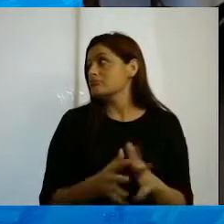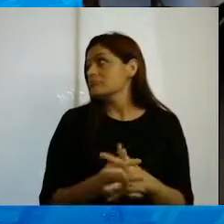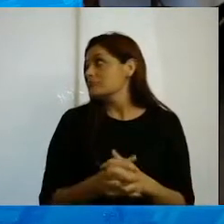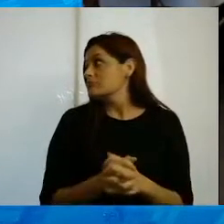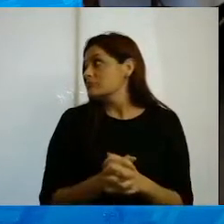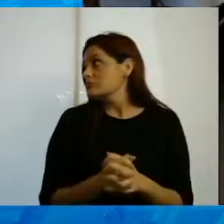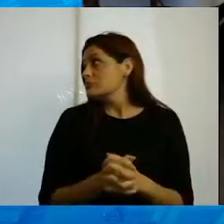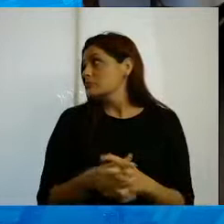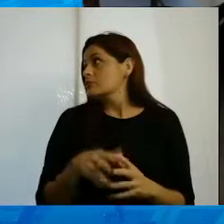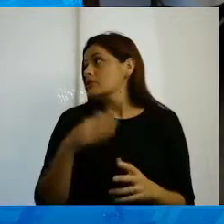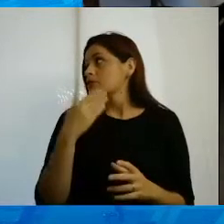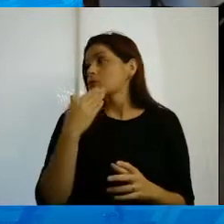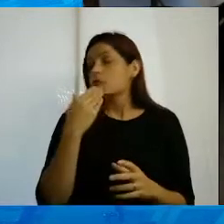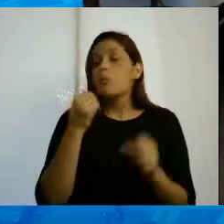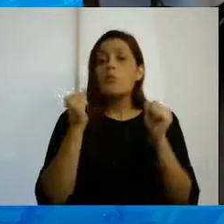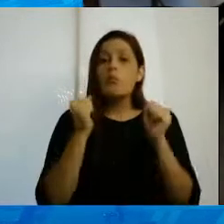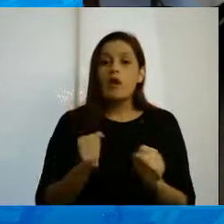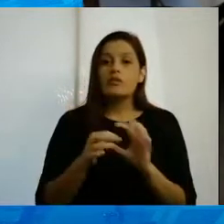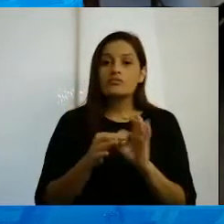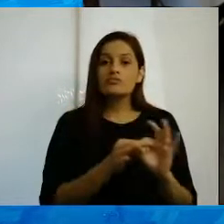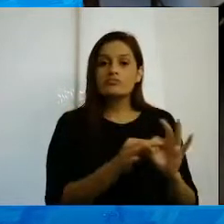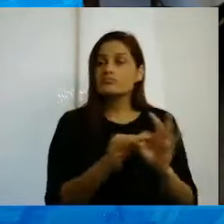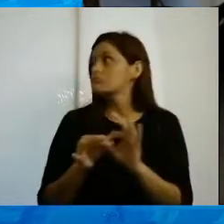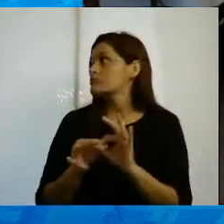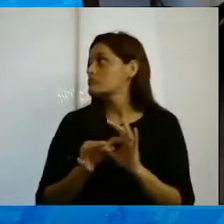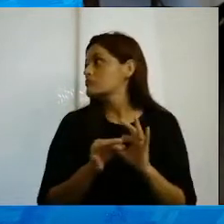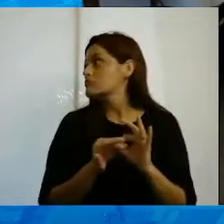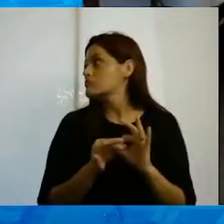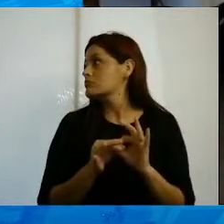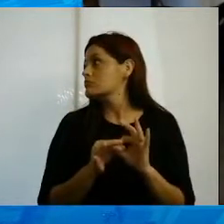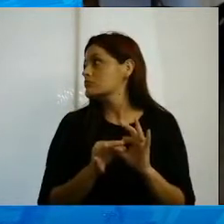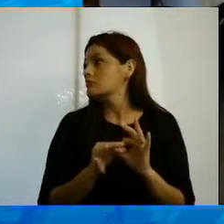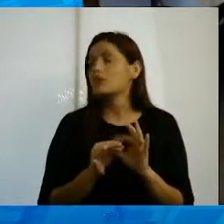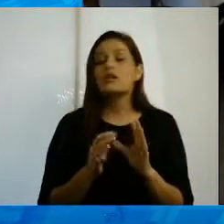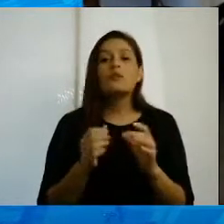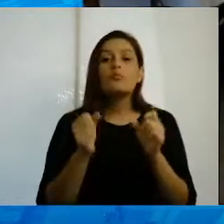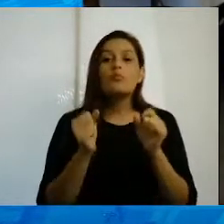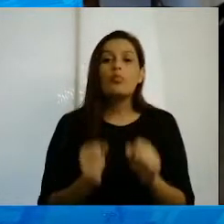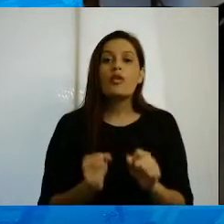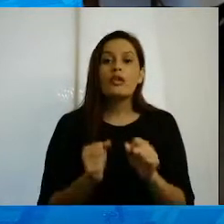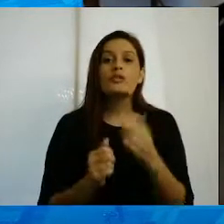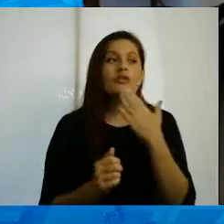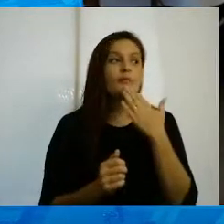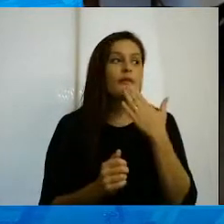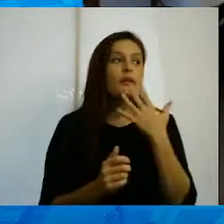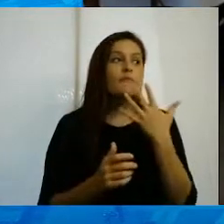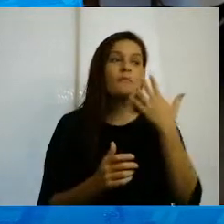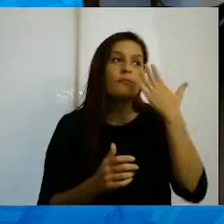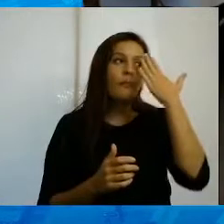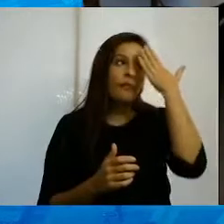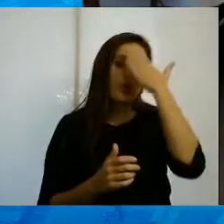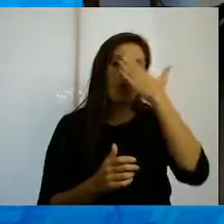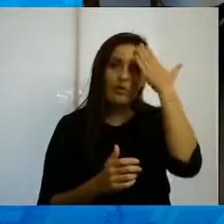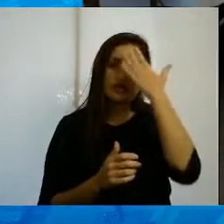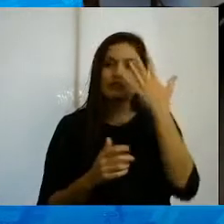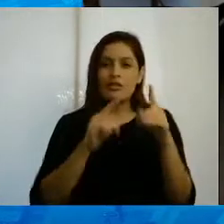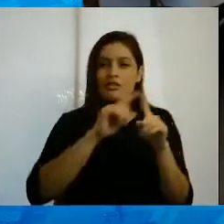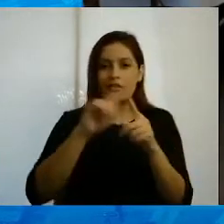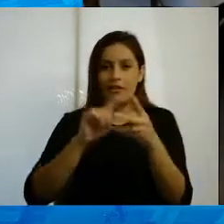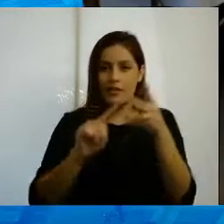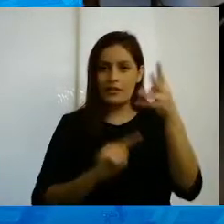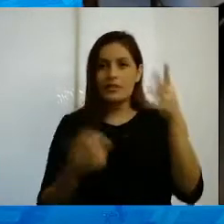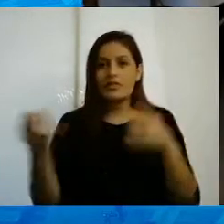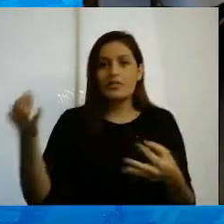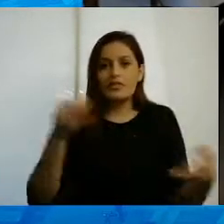feliz de poder coordinar también una instancia con concejales para poder abordar también las preocupaciones que ellos han visualizado